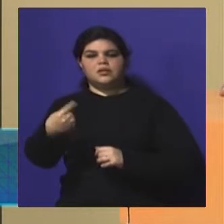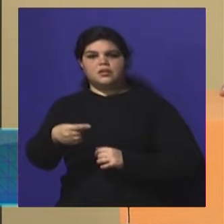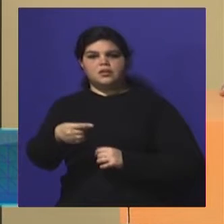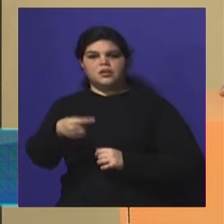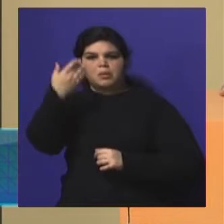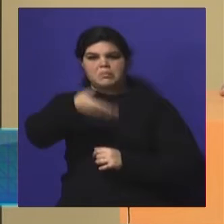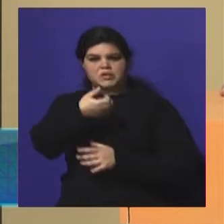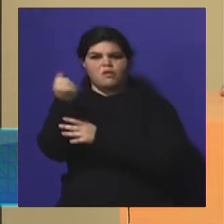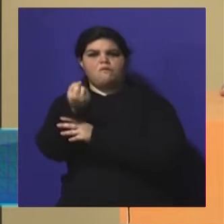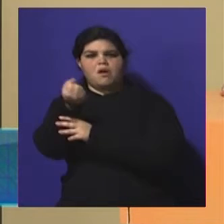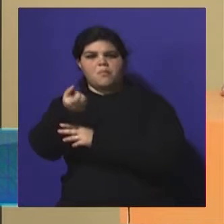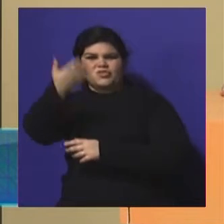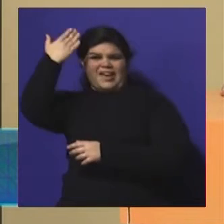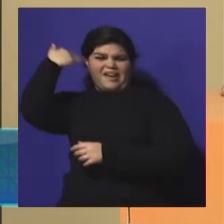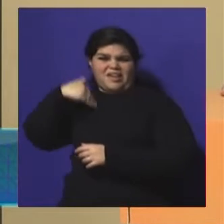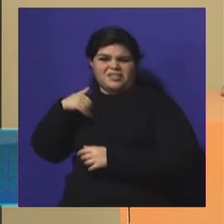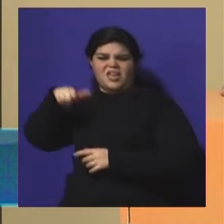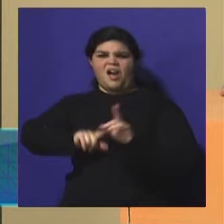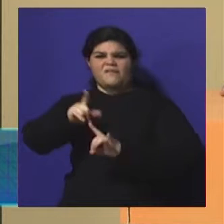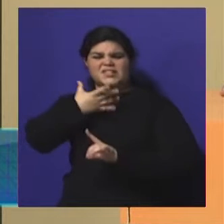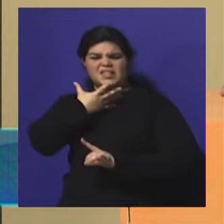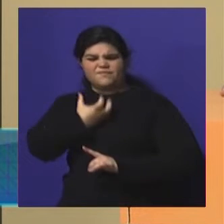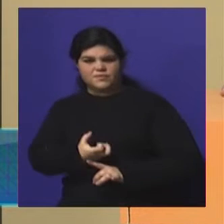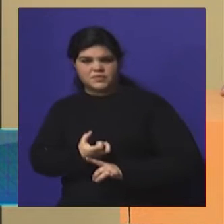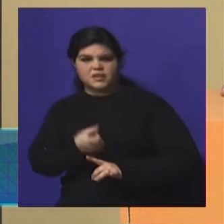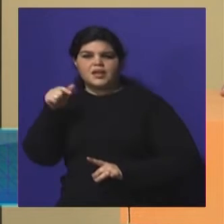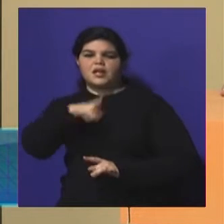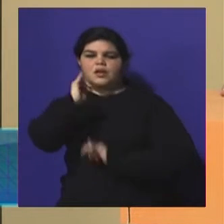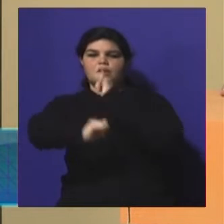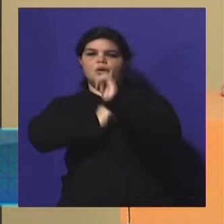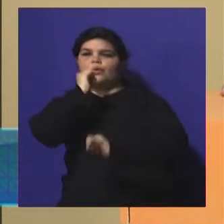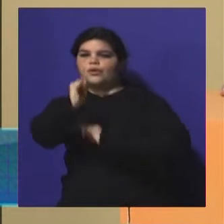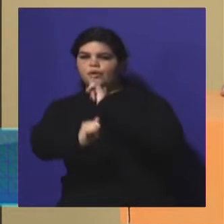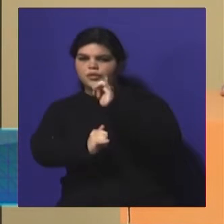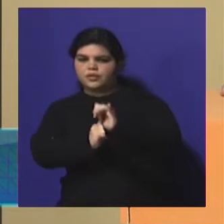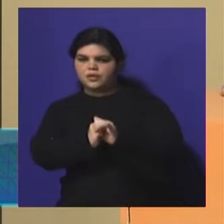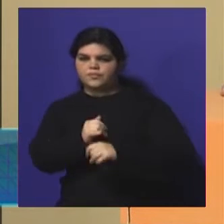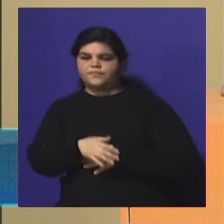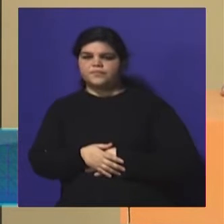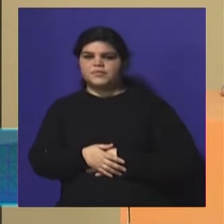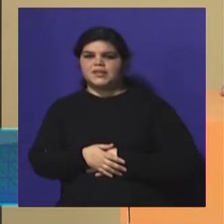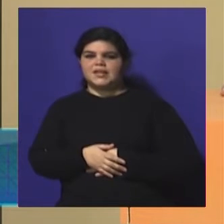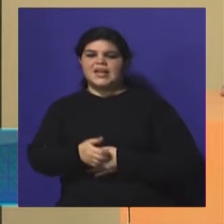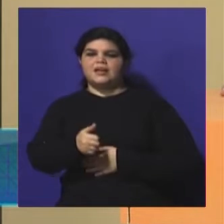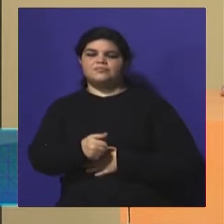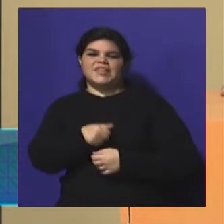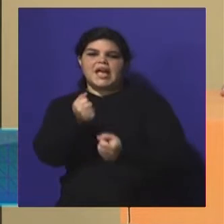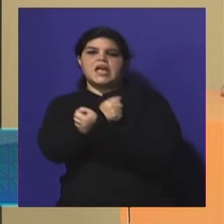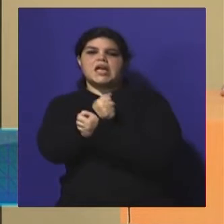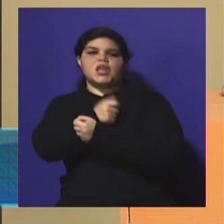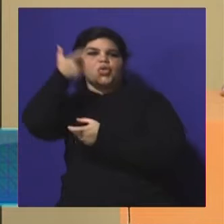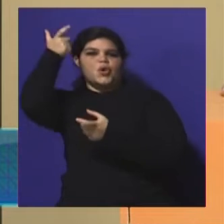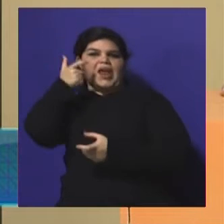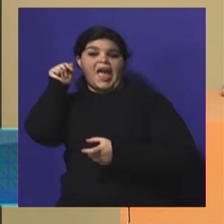estaban como angustiados y tenían miedo. Y él dijo una frase de el querido rey, ¿no? Uh-huh. En ese momento hubo